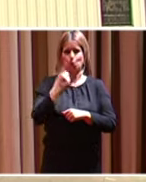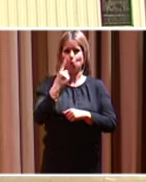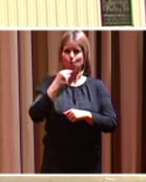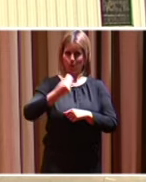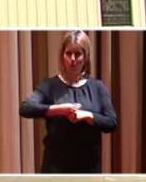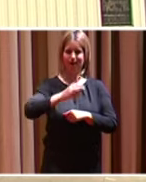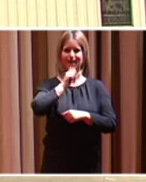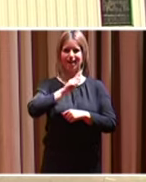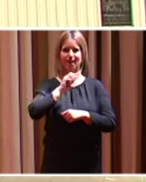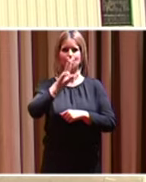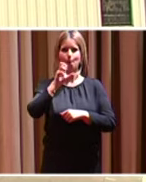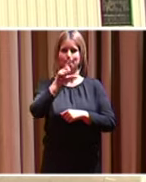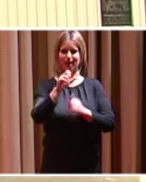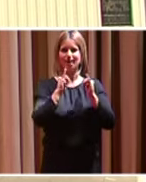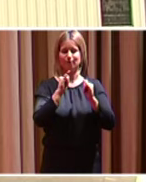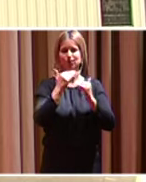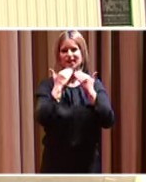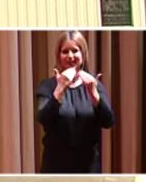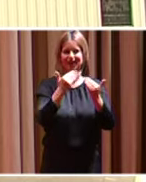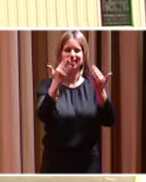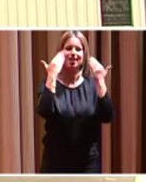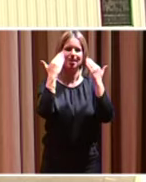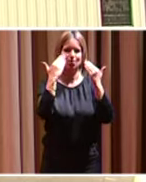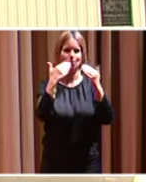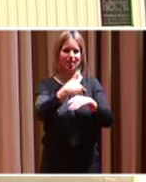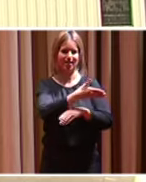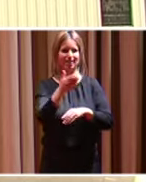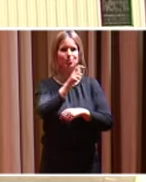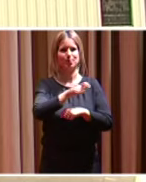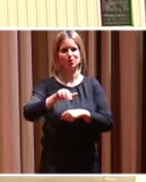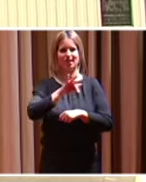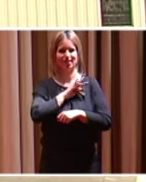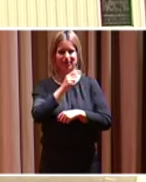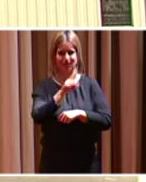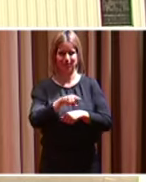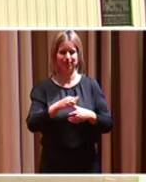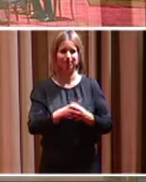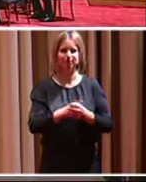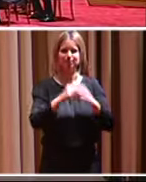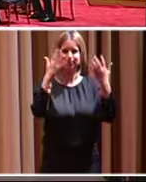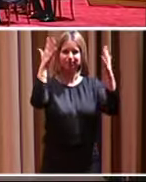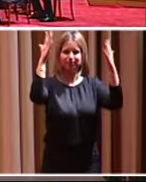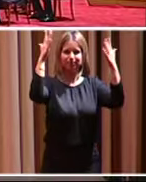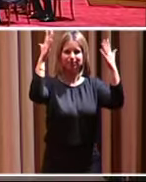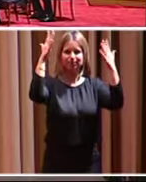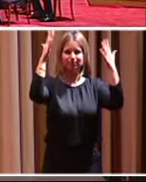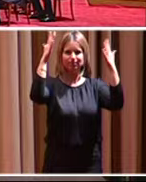de un buen helado La Perla. Gracias y enhorabuena al resto de galardonados.